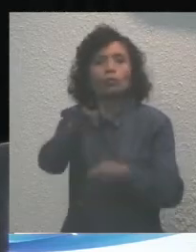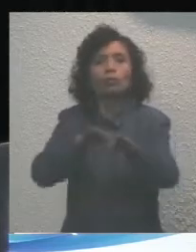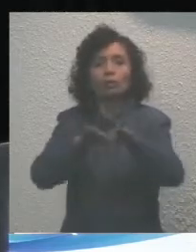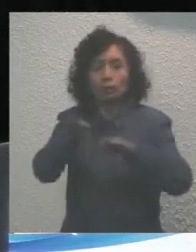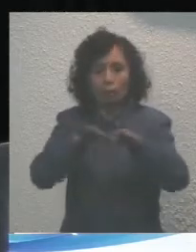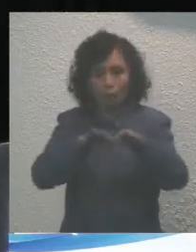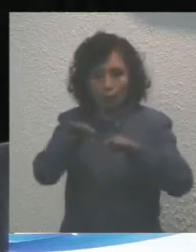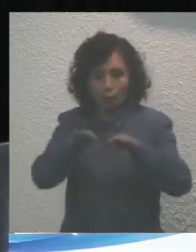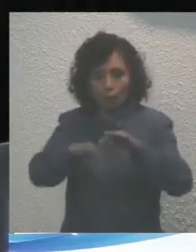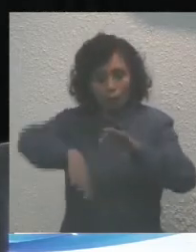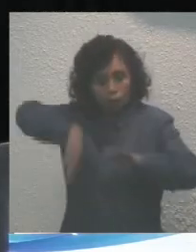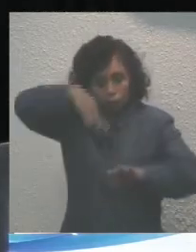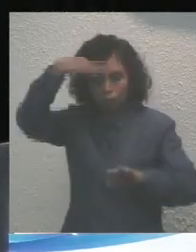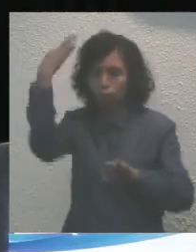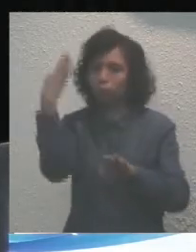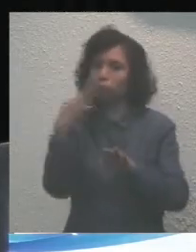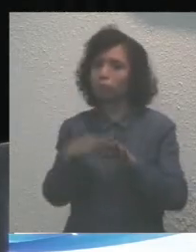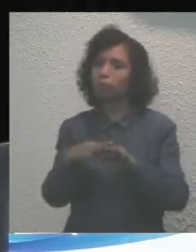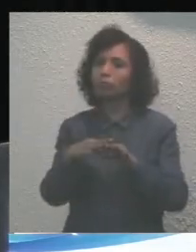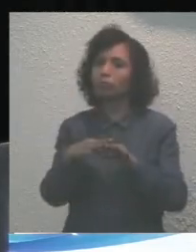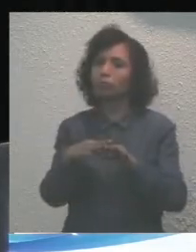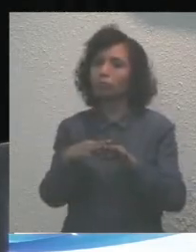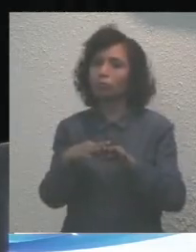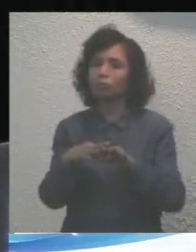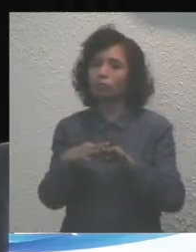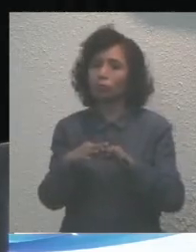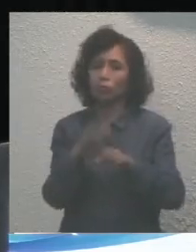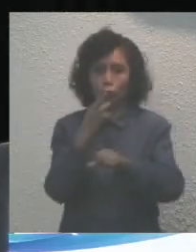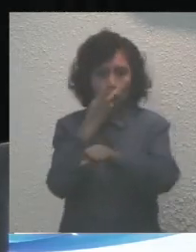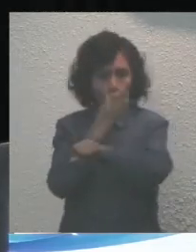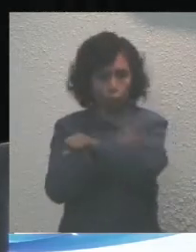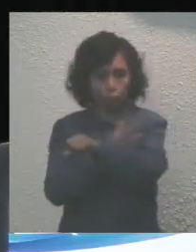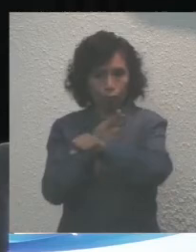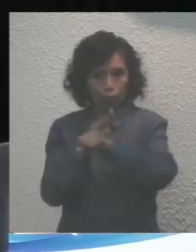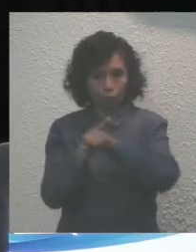con rectitud y objetividad nuestras facultades